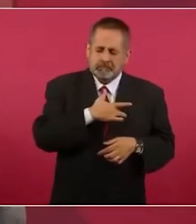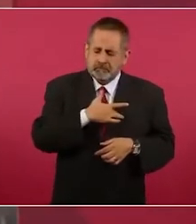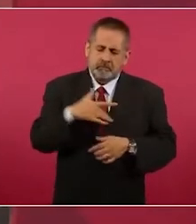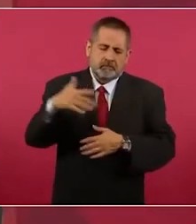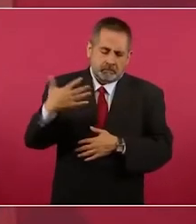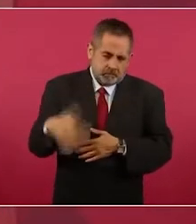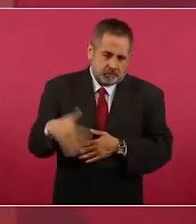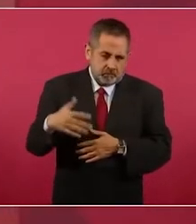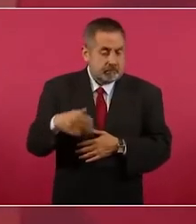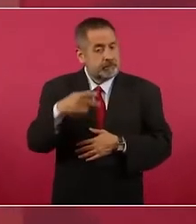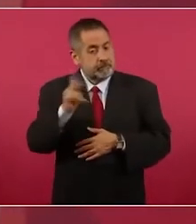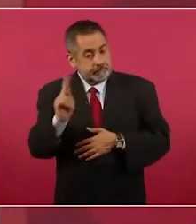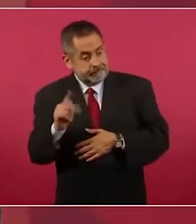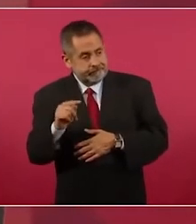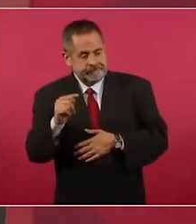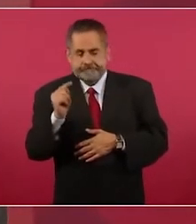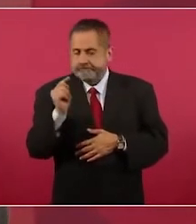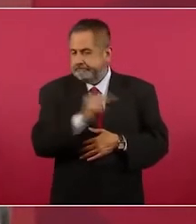pero estos